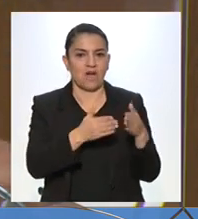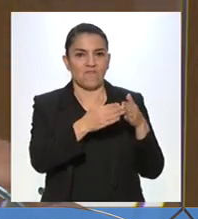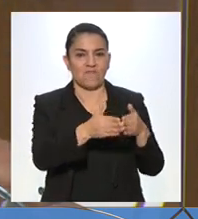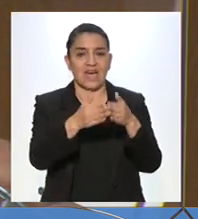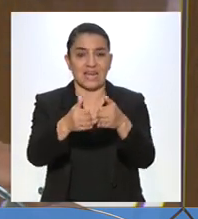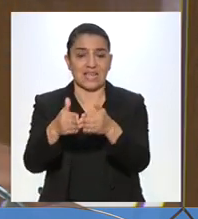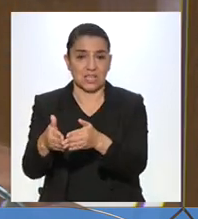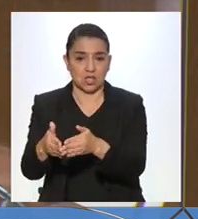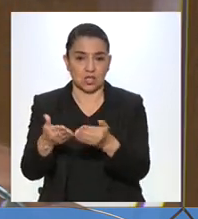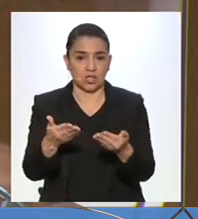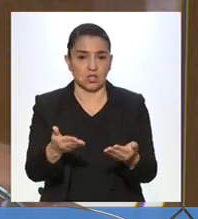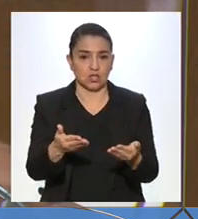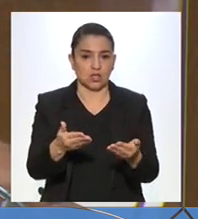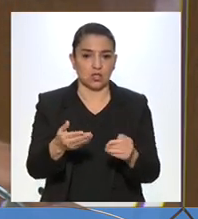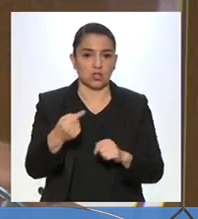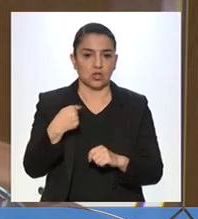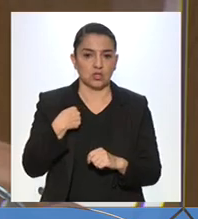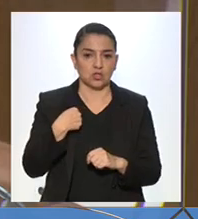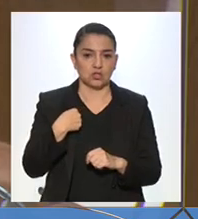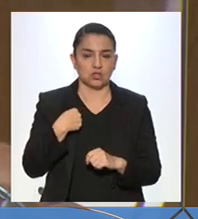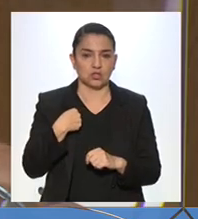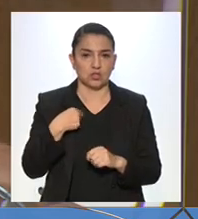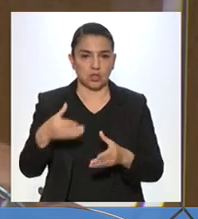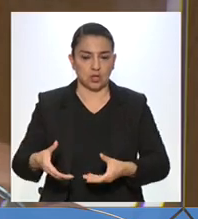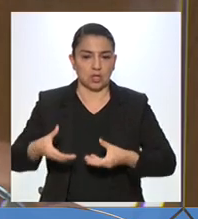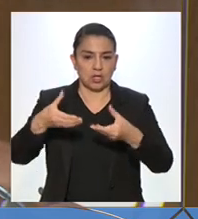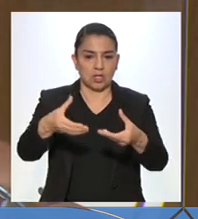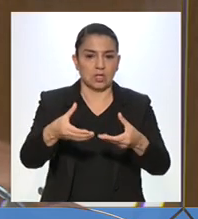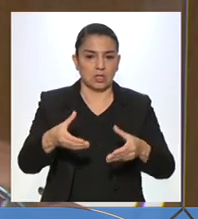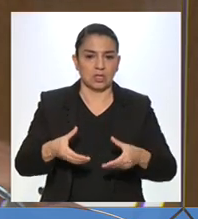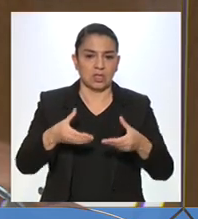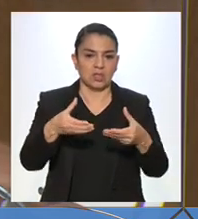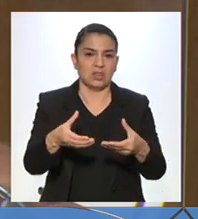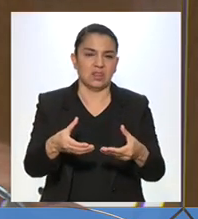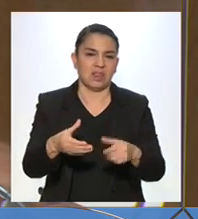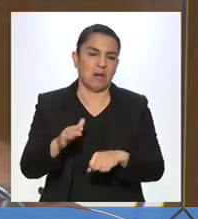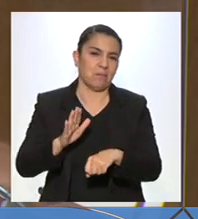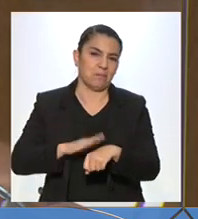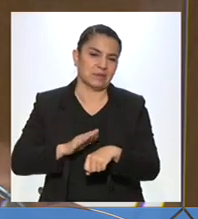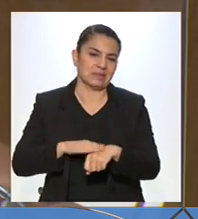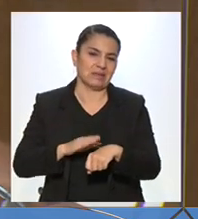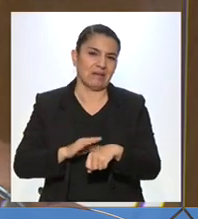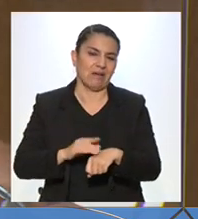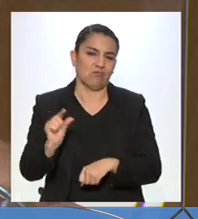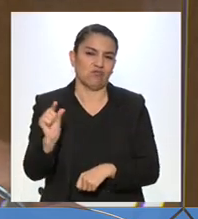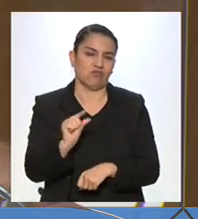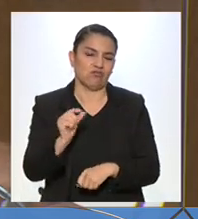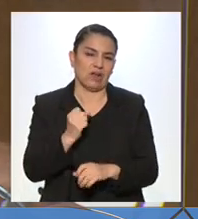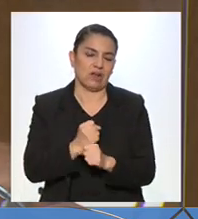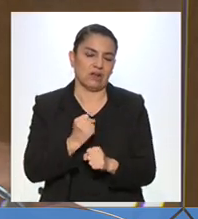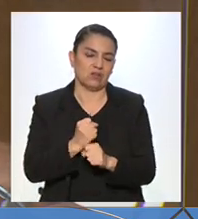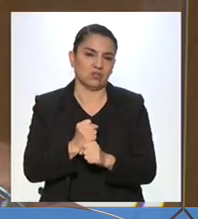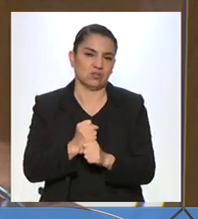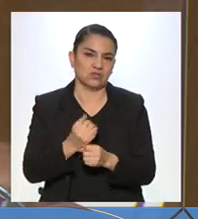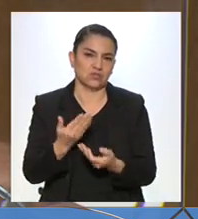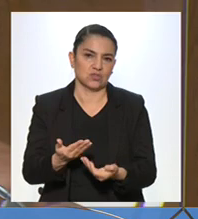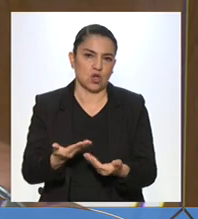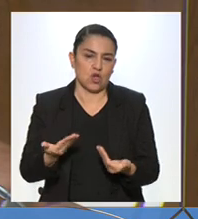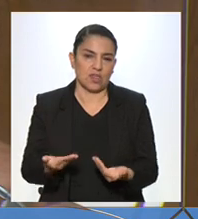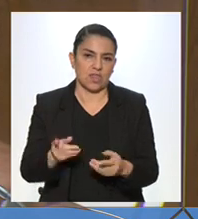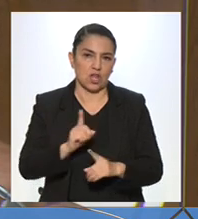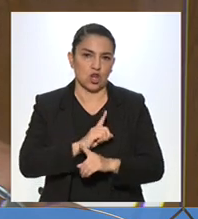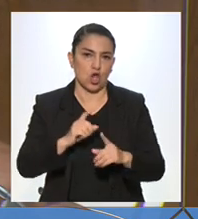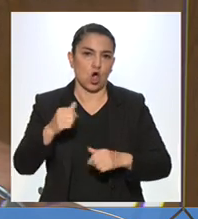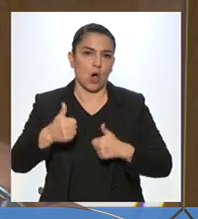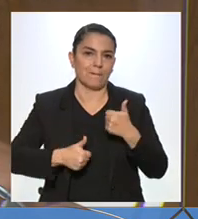muelle, oye, tengo que trasladar un insumo, tengo que trasladar, o sea, una precariedad laboral que no se justifique en una actividad que hoy día no está compitiendo con